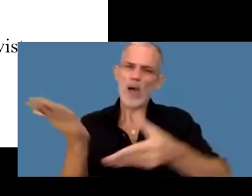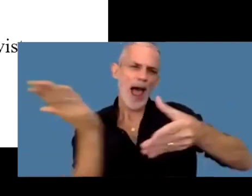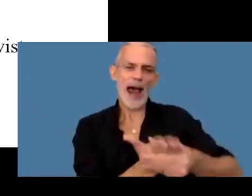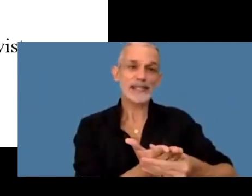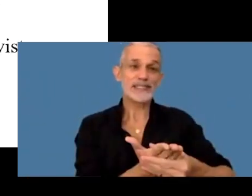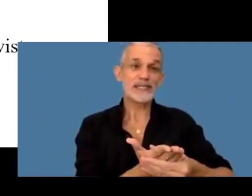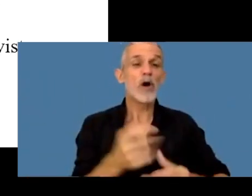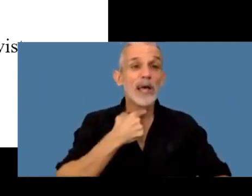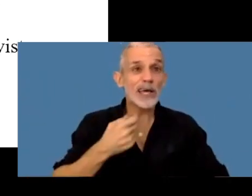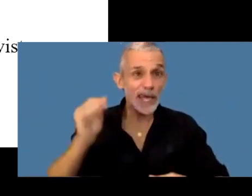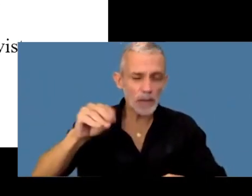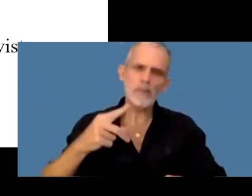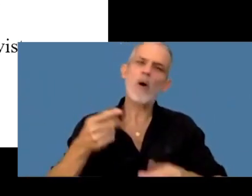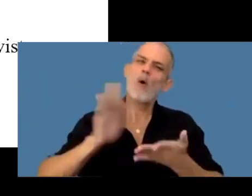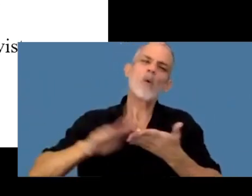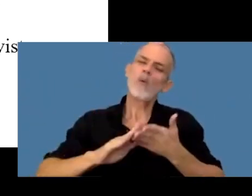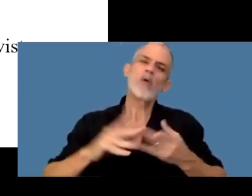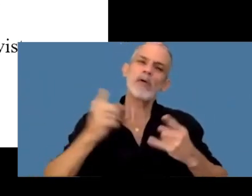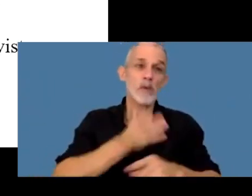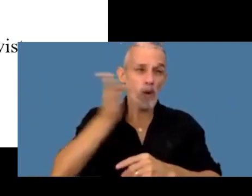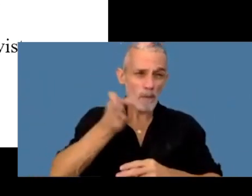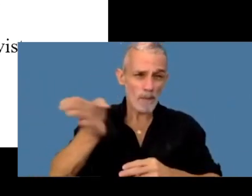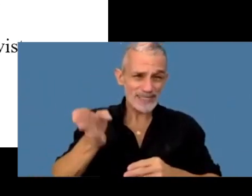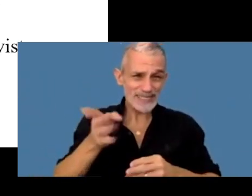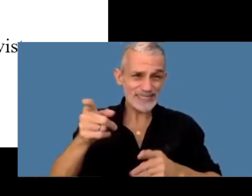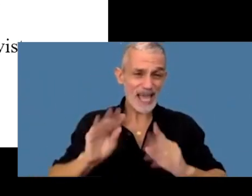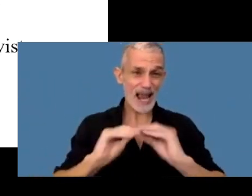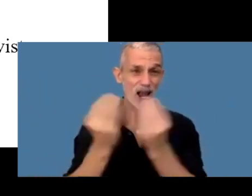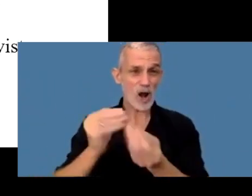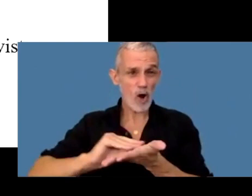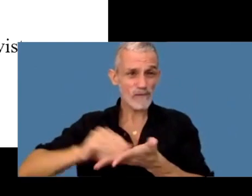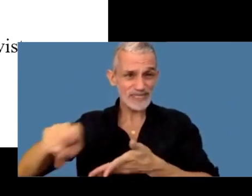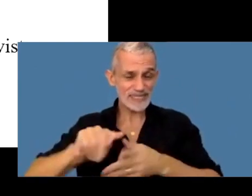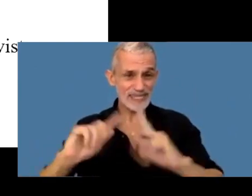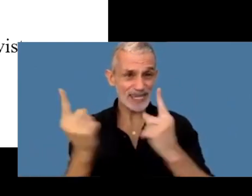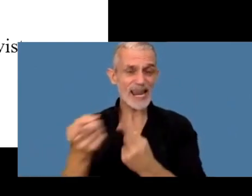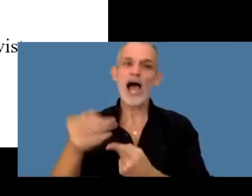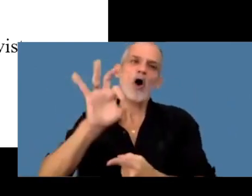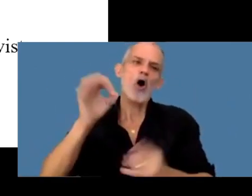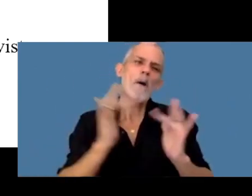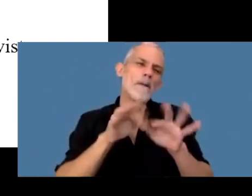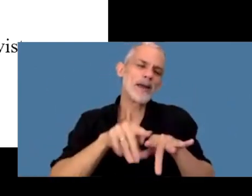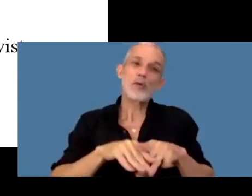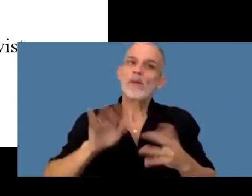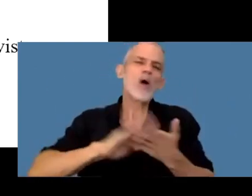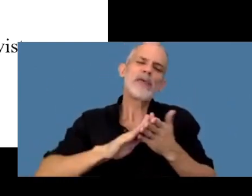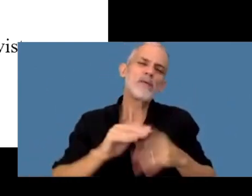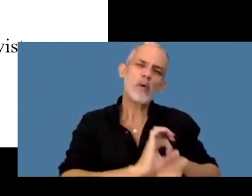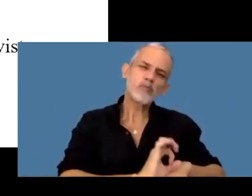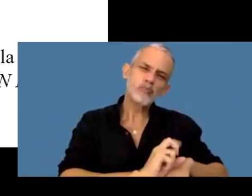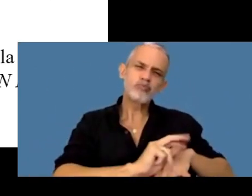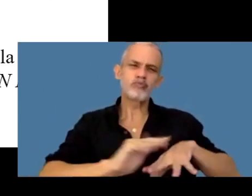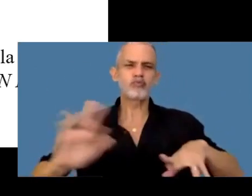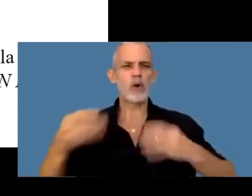trámite, ya sea en forma presencial o en forma virtual, para solicitar